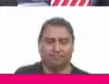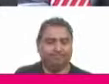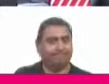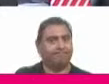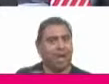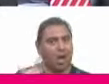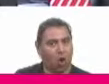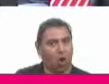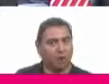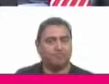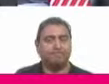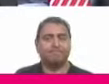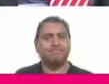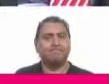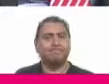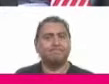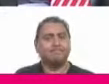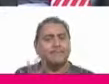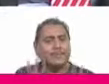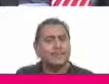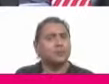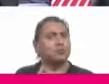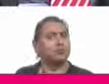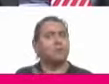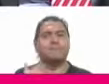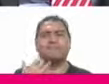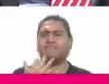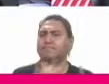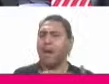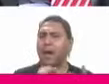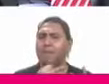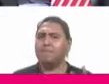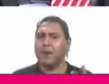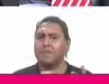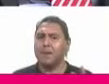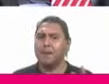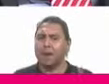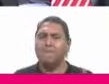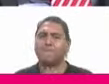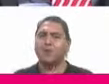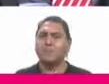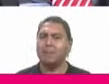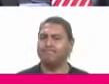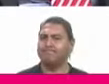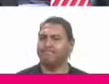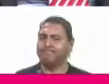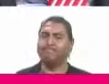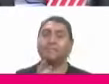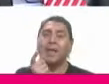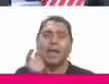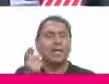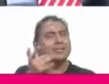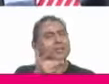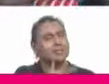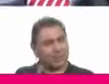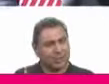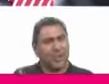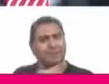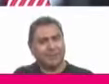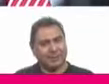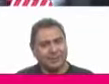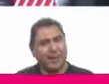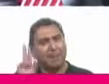En ese marco voy a describir brevemente, y permítame, señora Presidenta, hacer